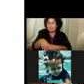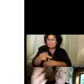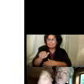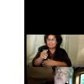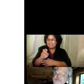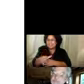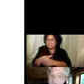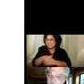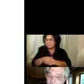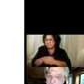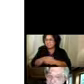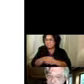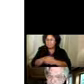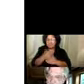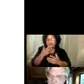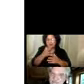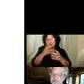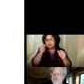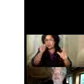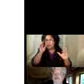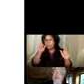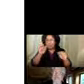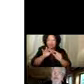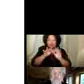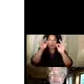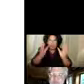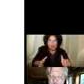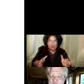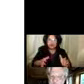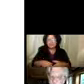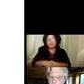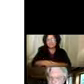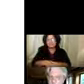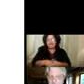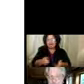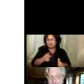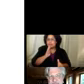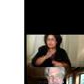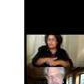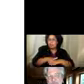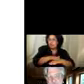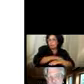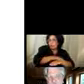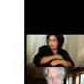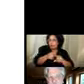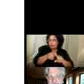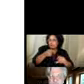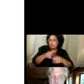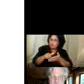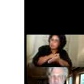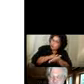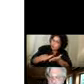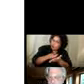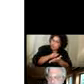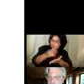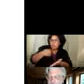Barry. Muchas gracias a ti. Muchas gracias a Lendy. También a nuestros intérpretes increíbles. Voy a tratar de hablar despacio, lento, porque